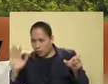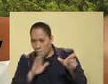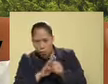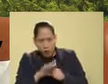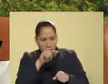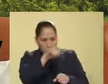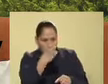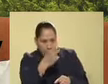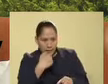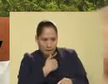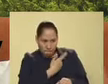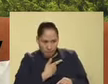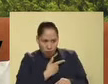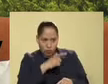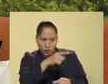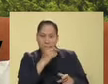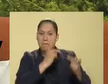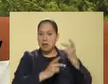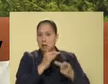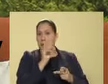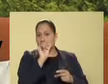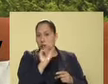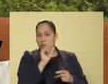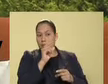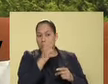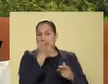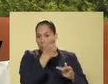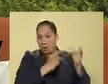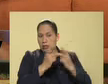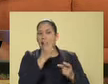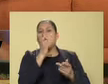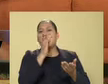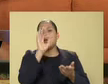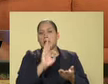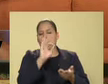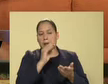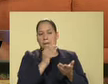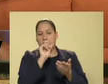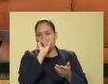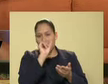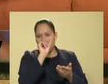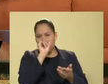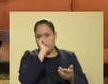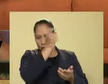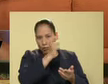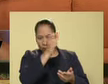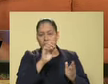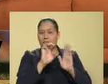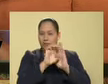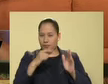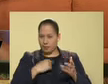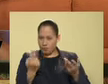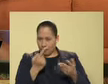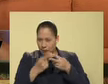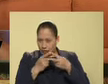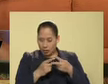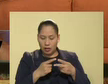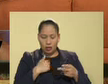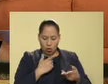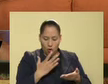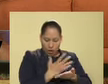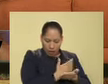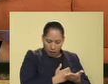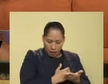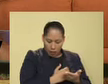debemos de hacer un presupuesto, chicos. ¿Cómo? O sea, tú gano tanto, voy a pedir un crédito de tanto,